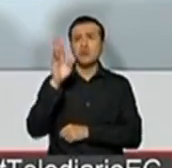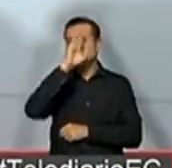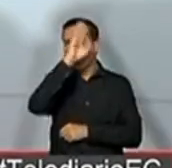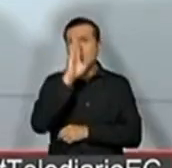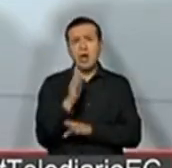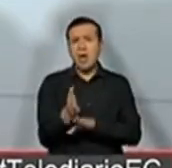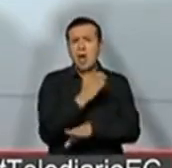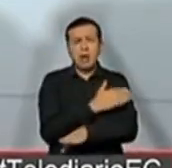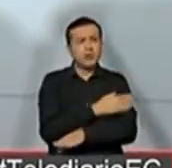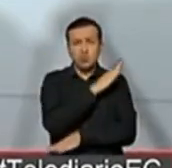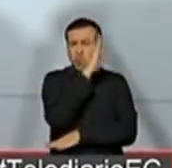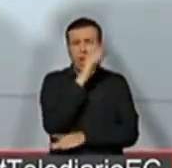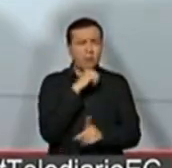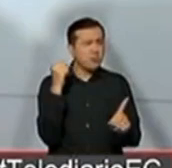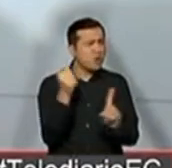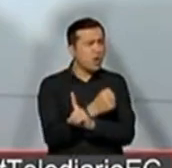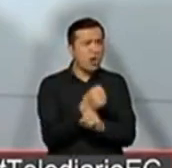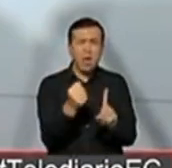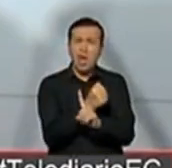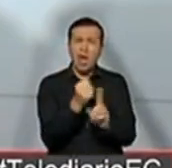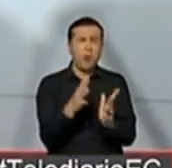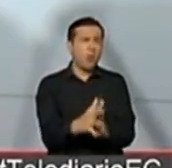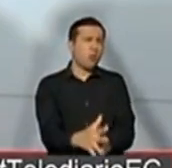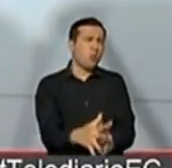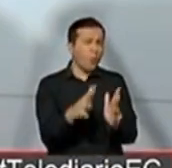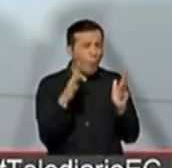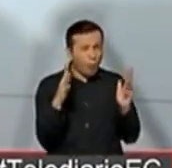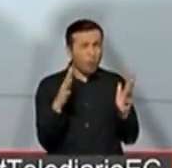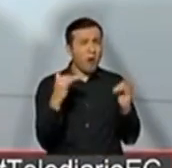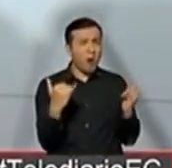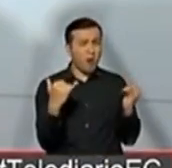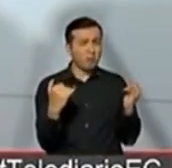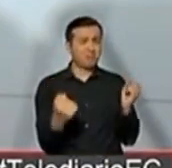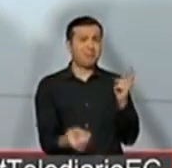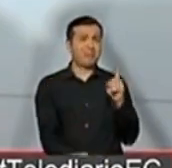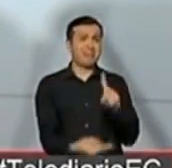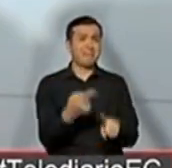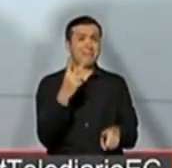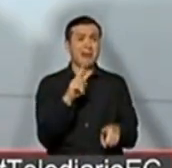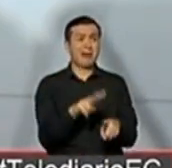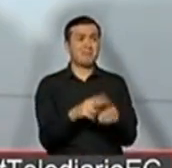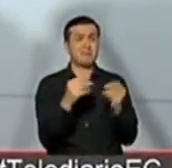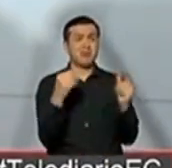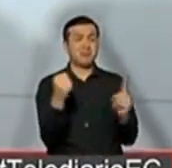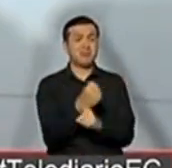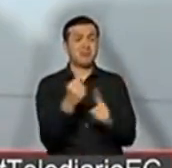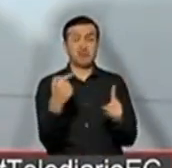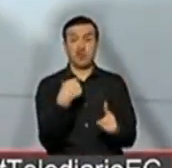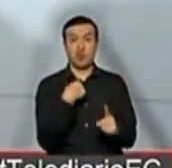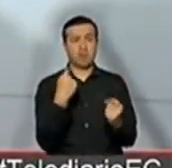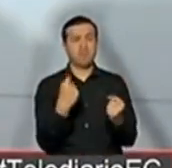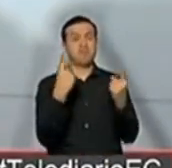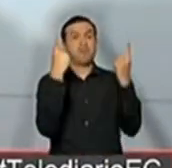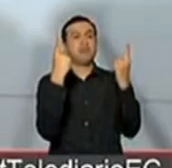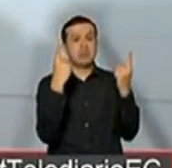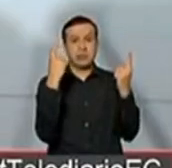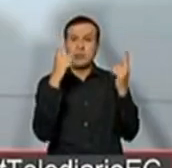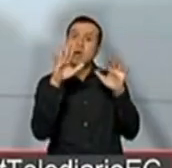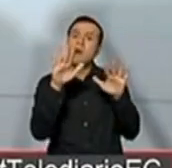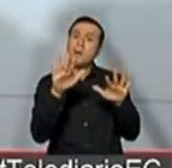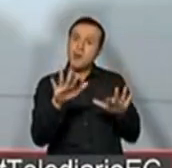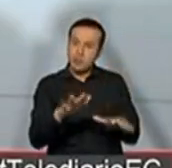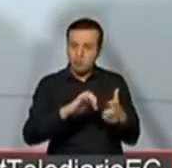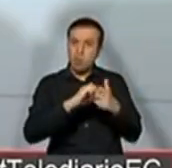visto un nivel de violencia y de agresividad y de ira concentrado. Me quedé sorprendido, así es que hay que bajar